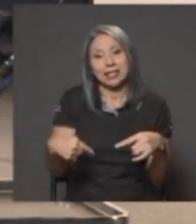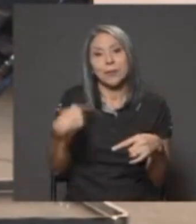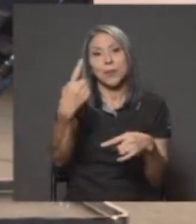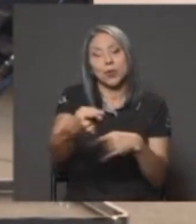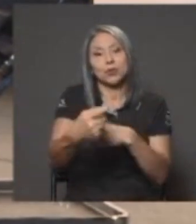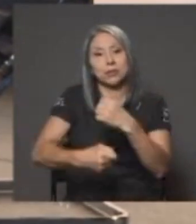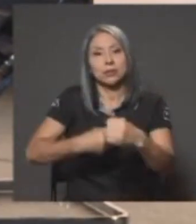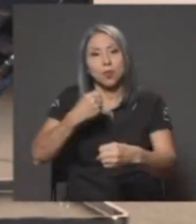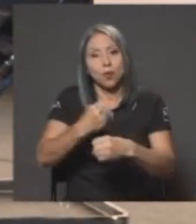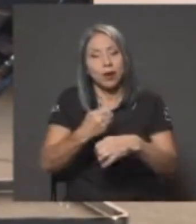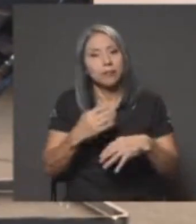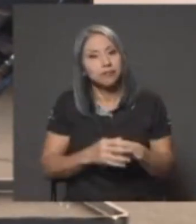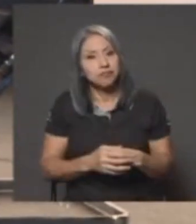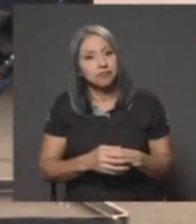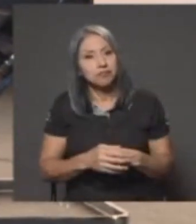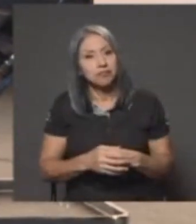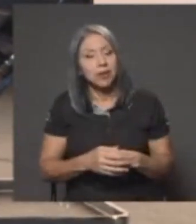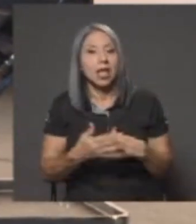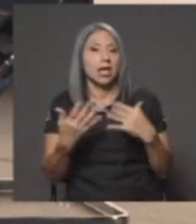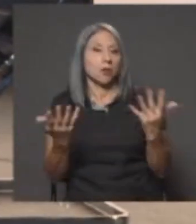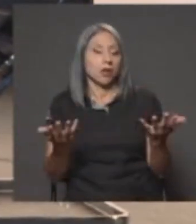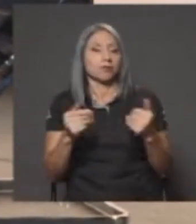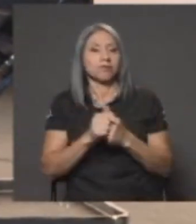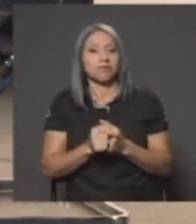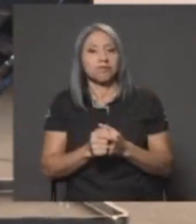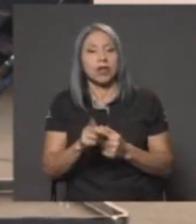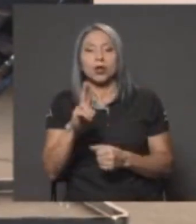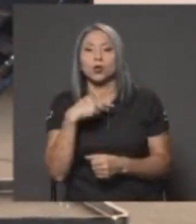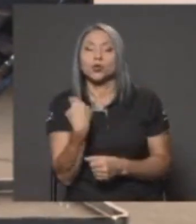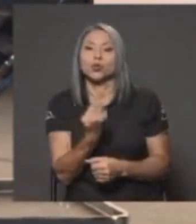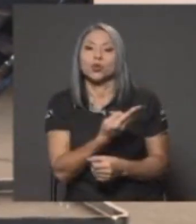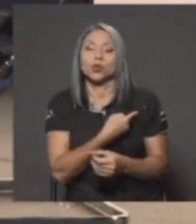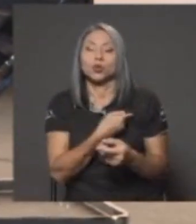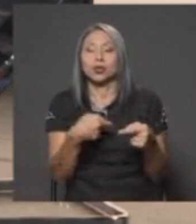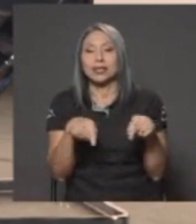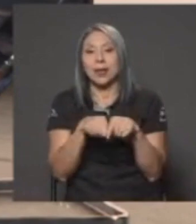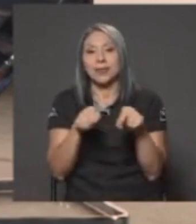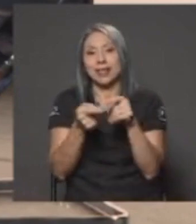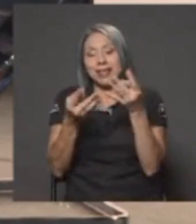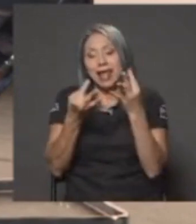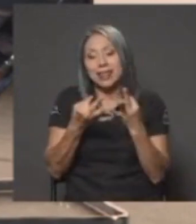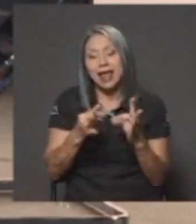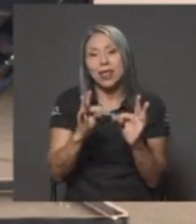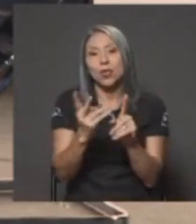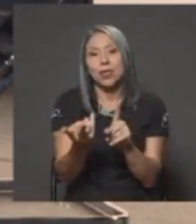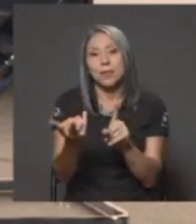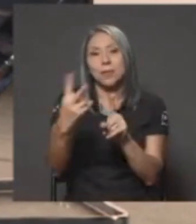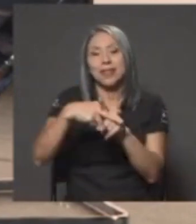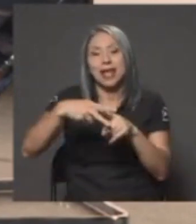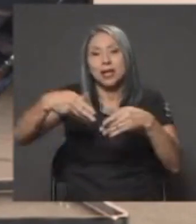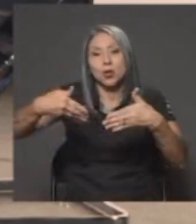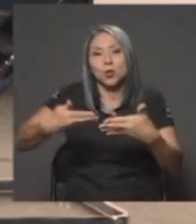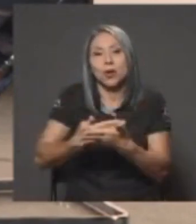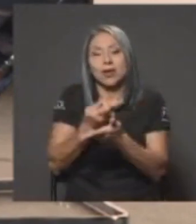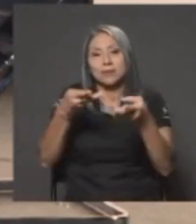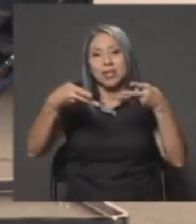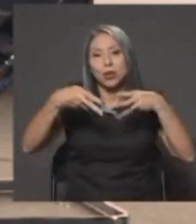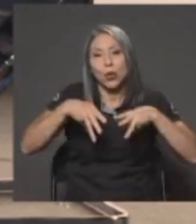año. Y bueno, parte de eso es que hemos tratado de implementar también nuevas metodologías